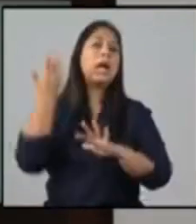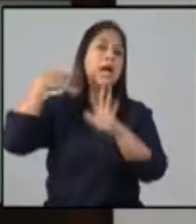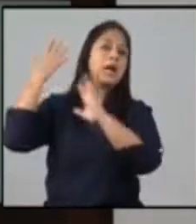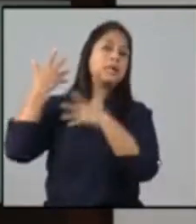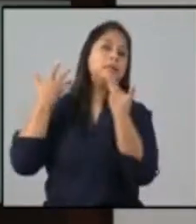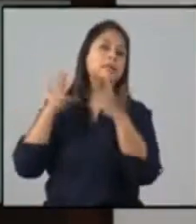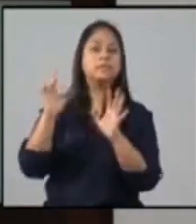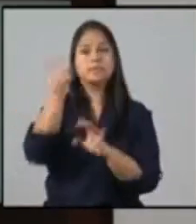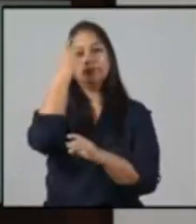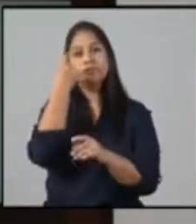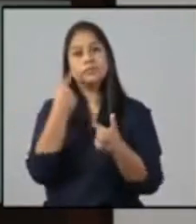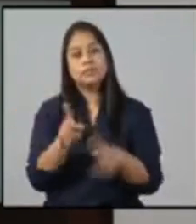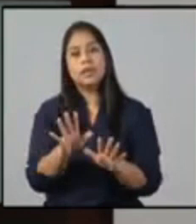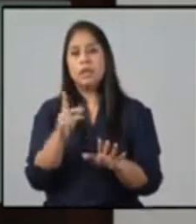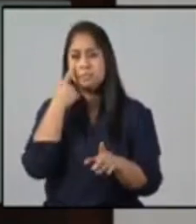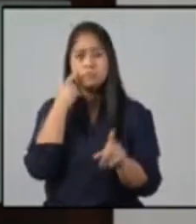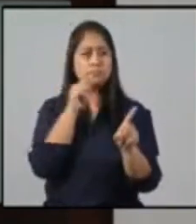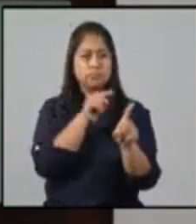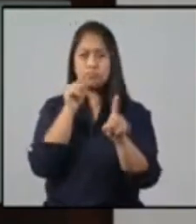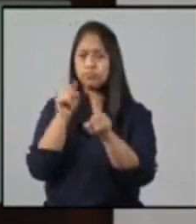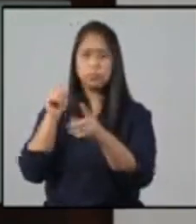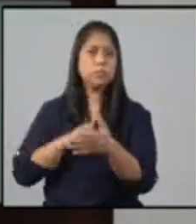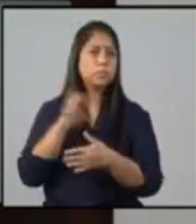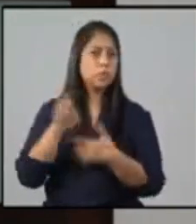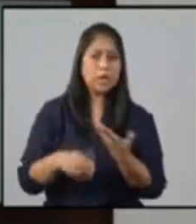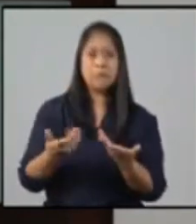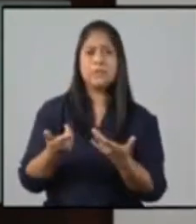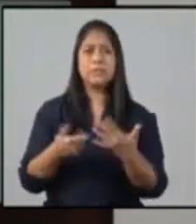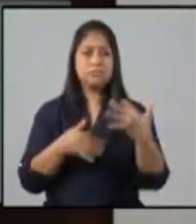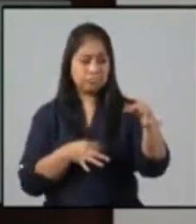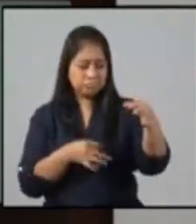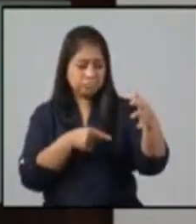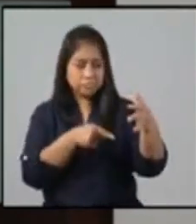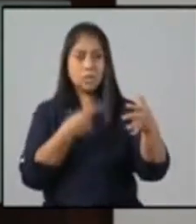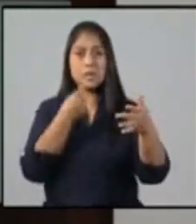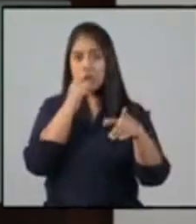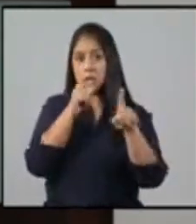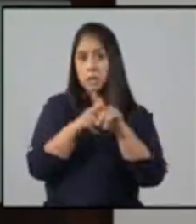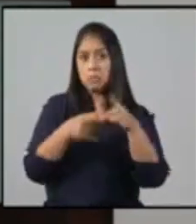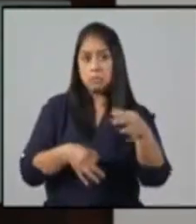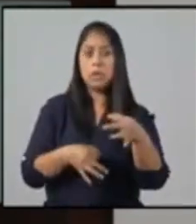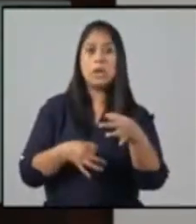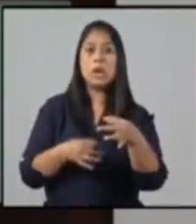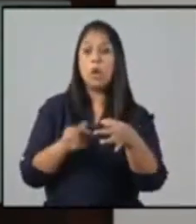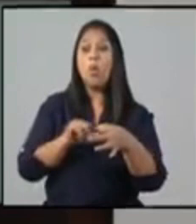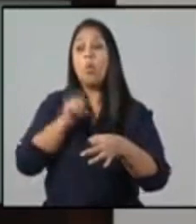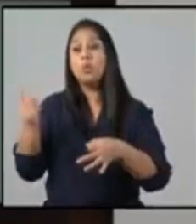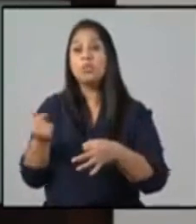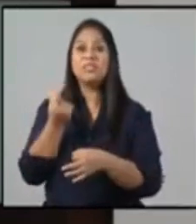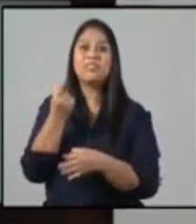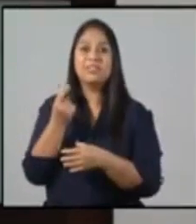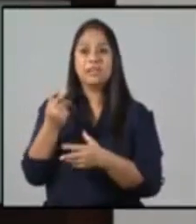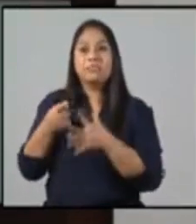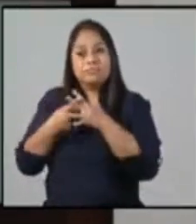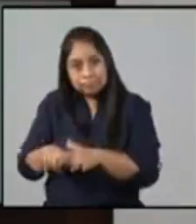pasado, me encontré con muchísimos programas en el papel y muchísimo por poner en marcha.